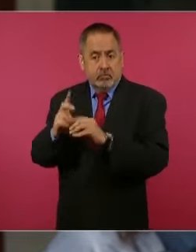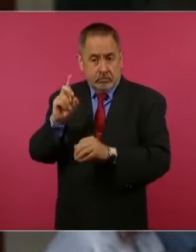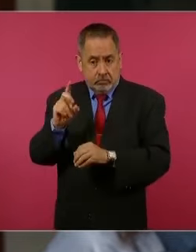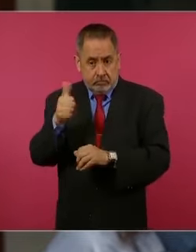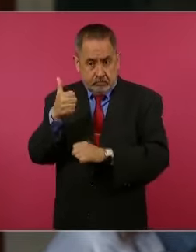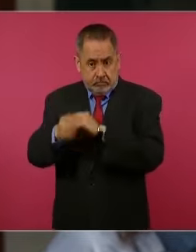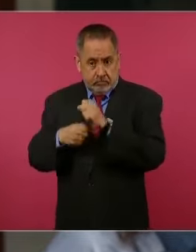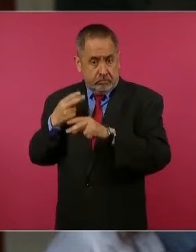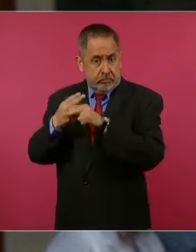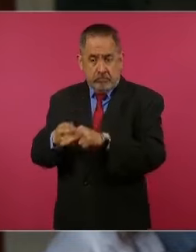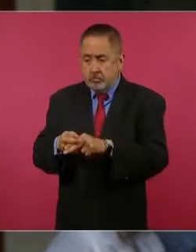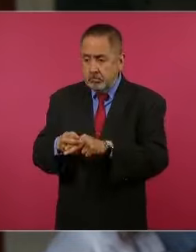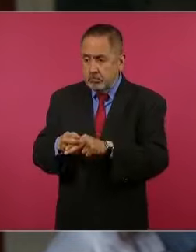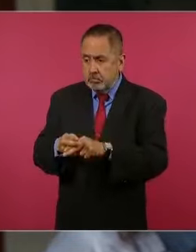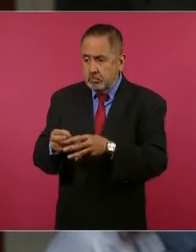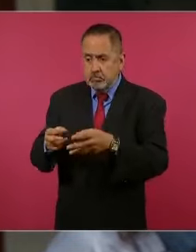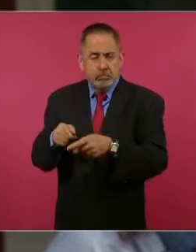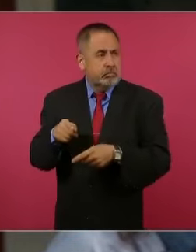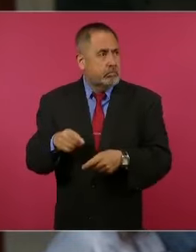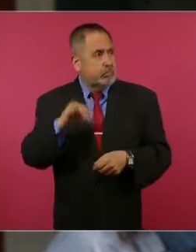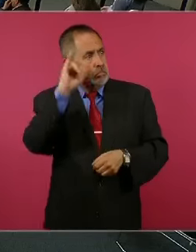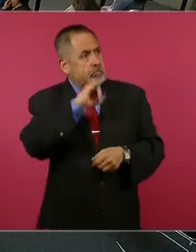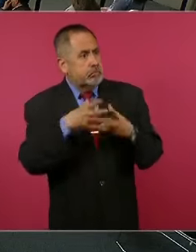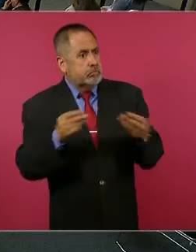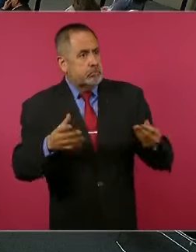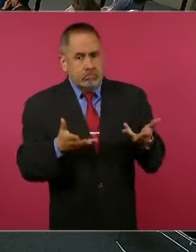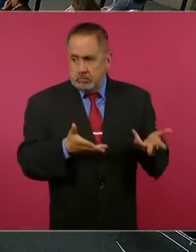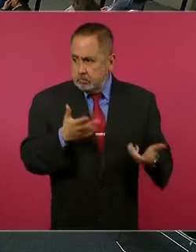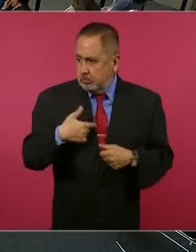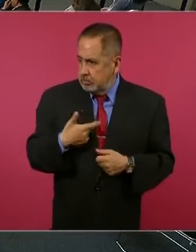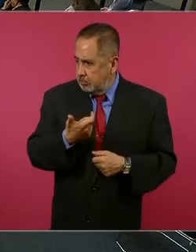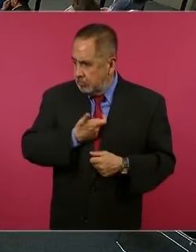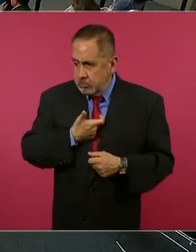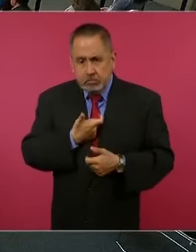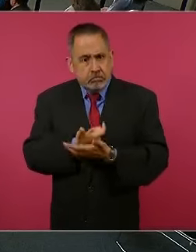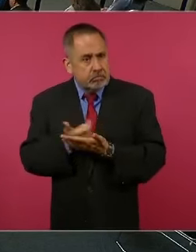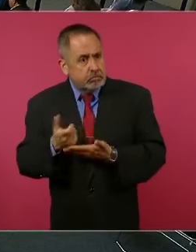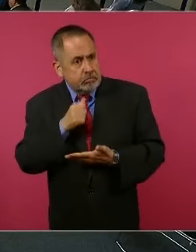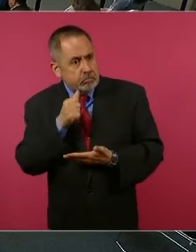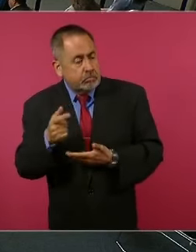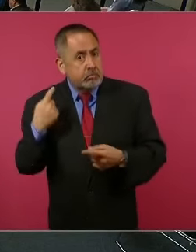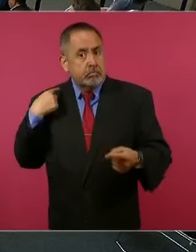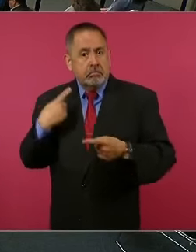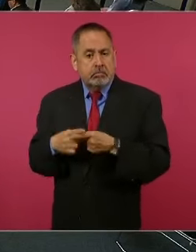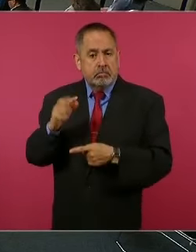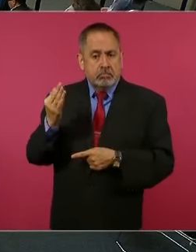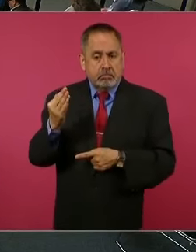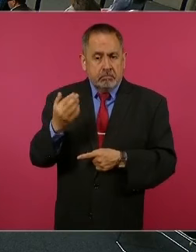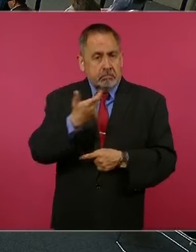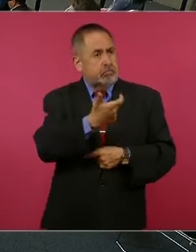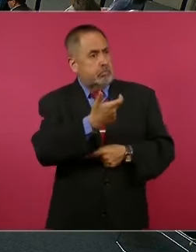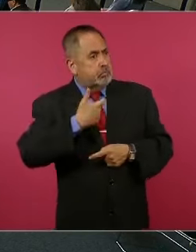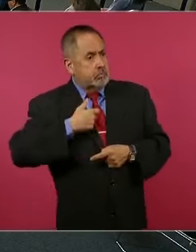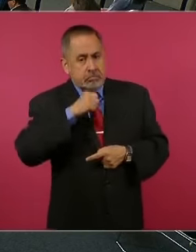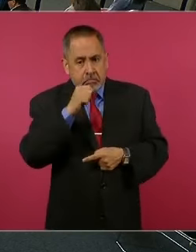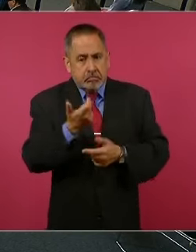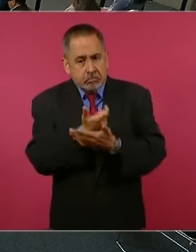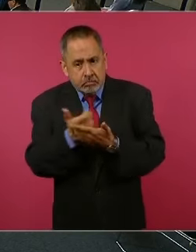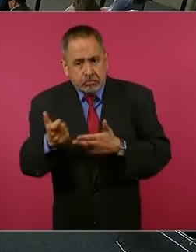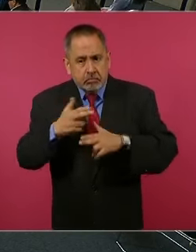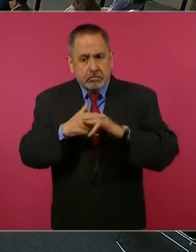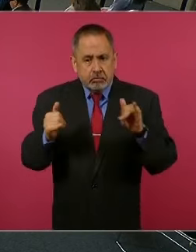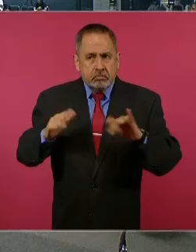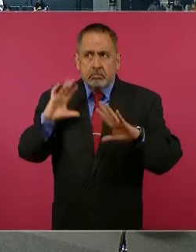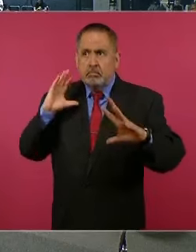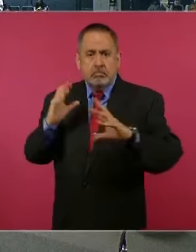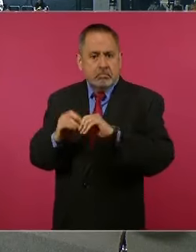para esta empres Ellos están muy preocupados puesto que tienen desde el mes de febrero sin recibir Pues nada que tenga que ver con el sueldo nadie les